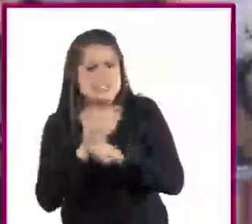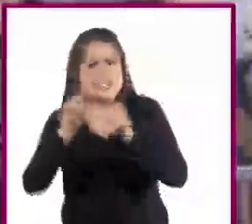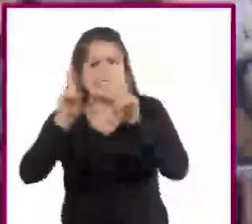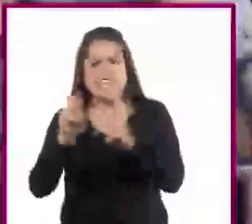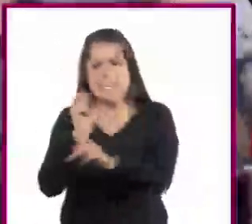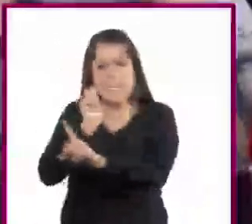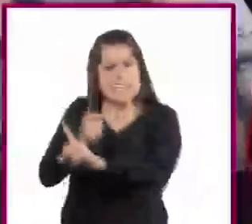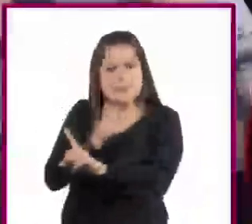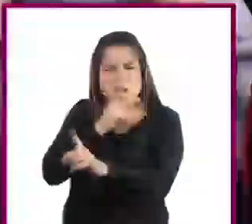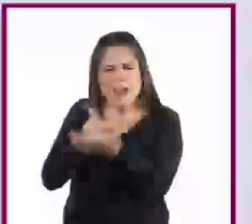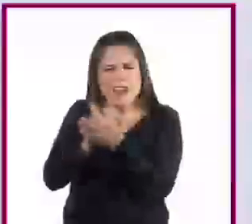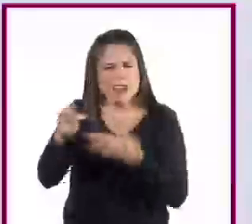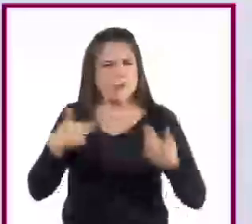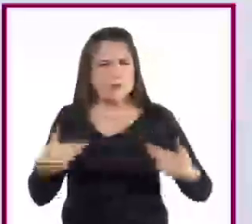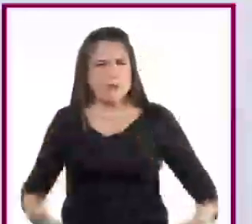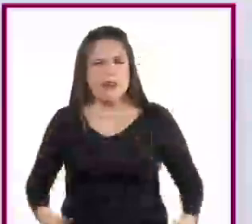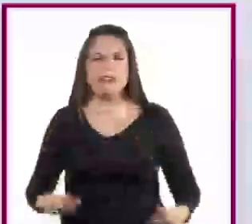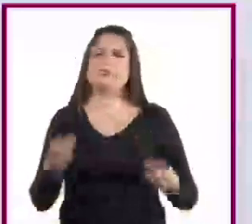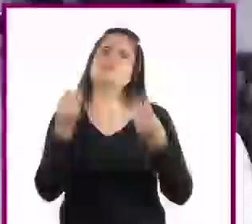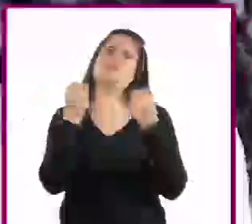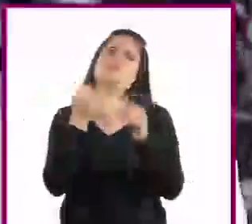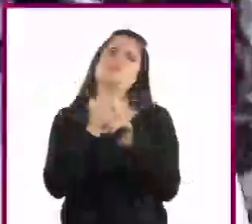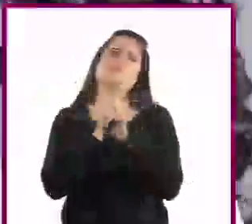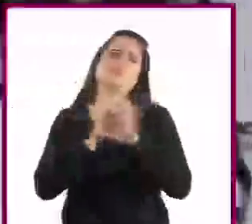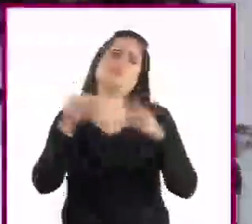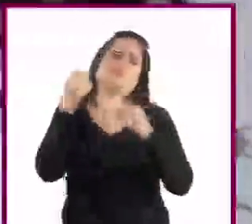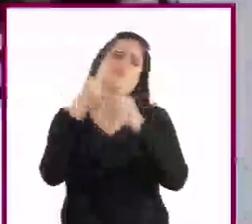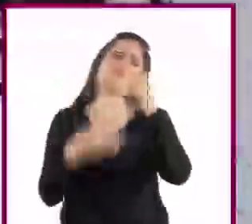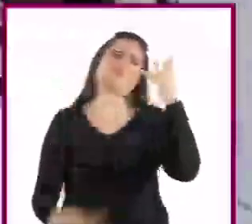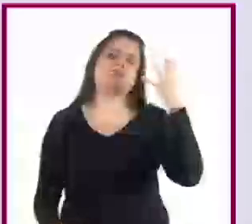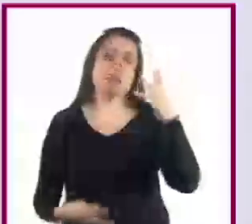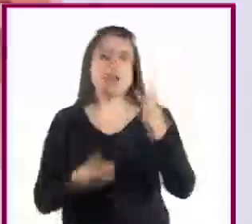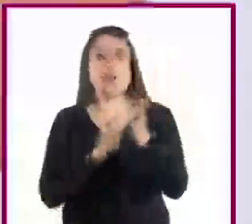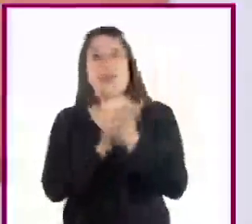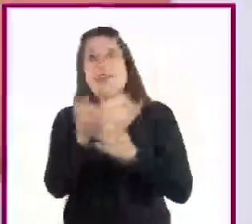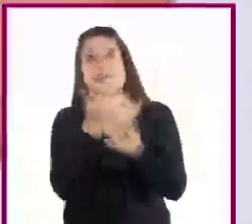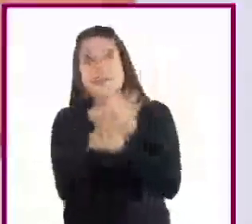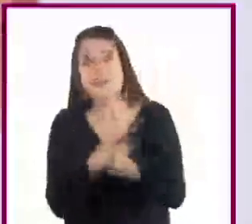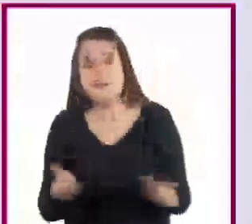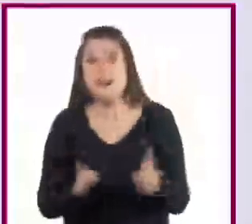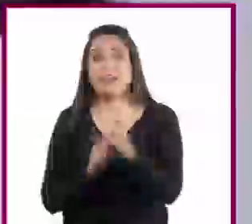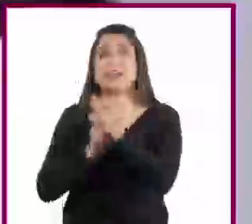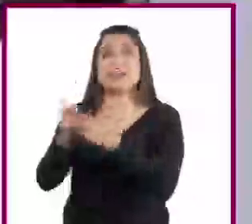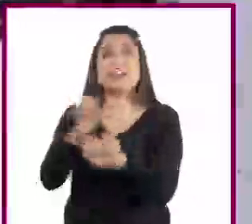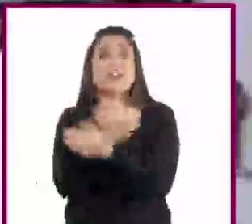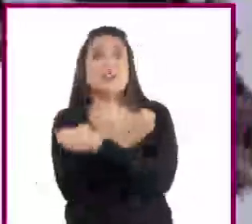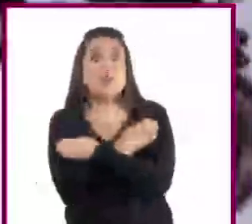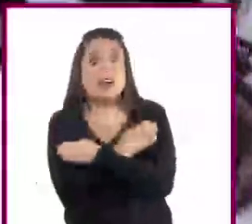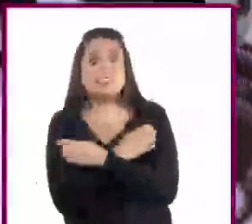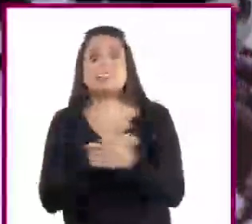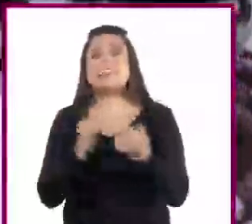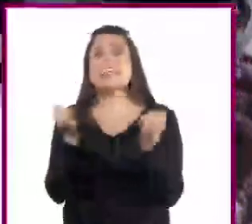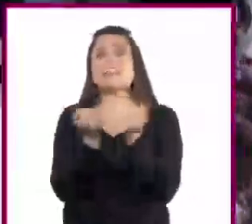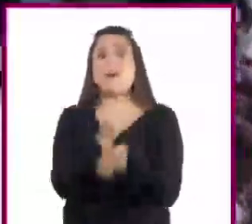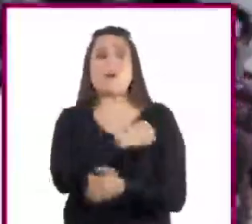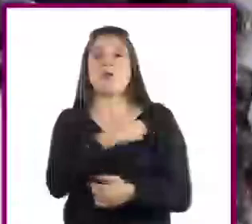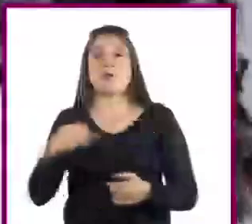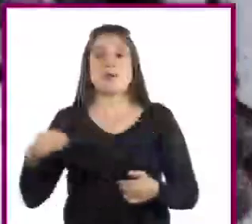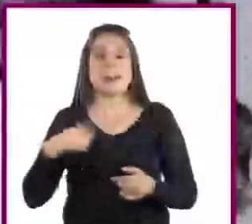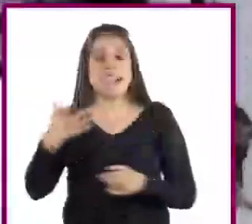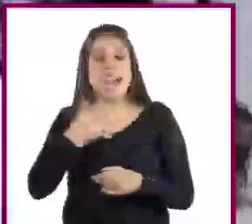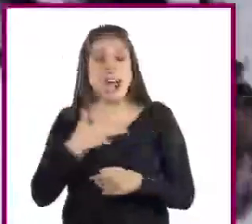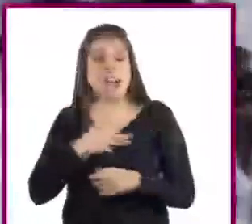definición de los derechos humanos ya es mucha información. El derecho a la libertad. El derecho a la educación. También la obligación que tiene el Estado